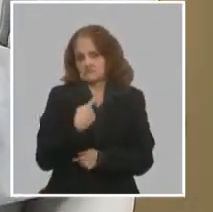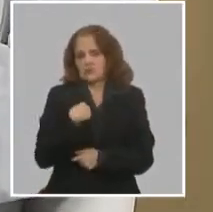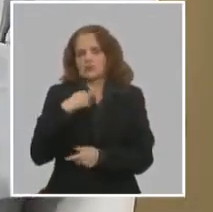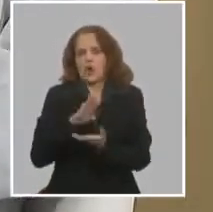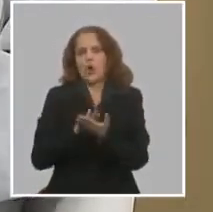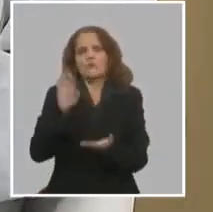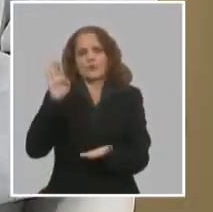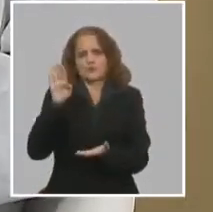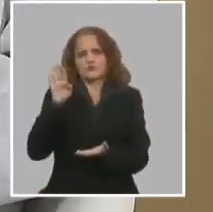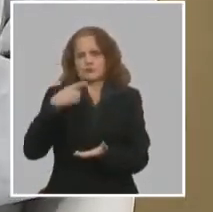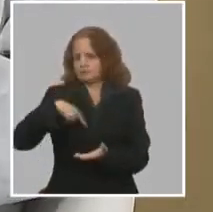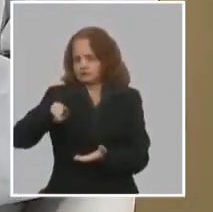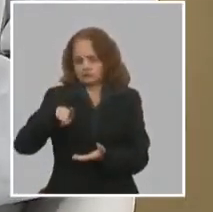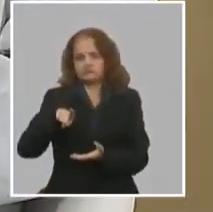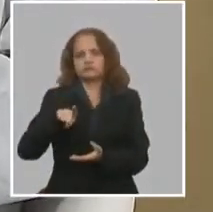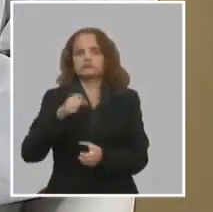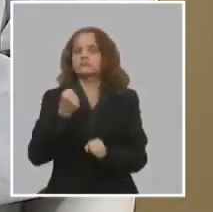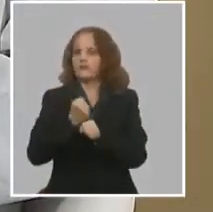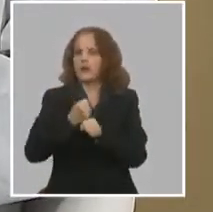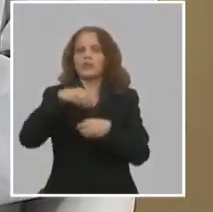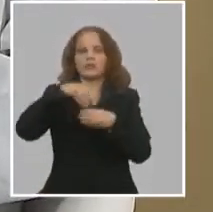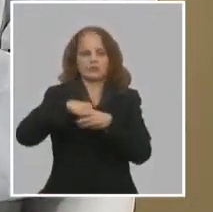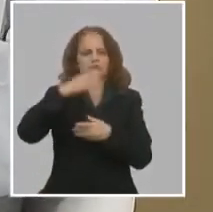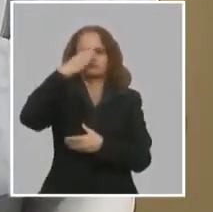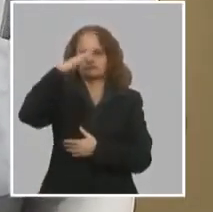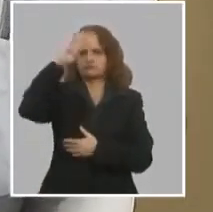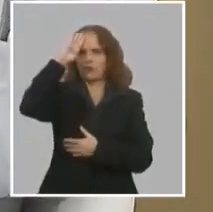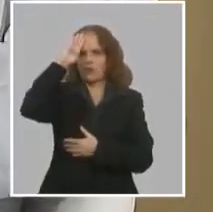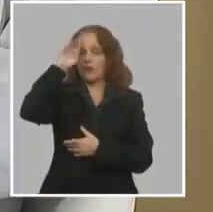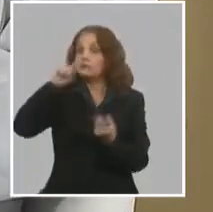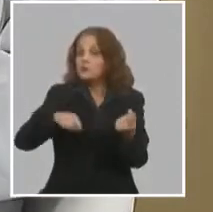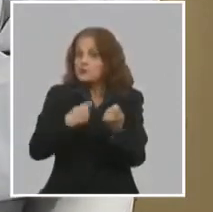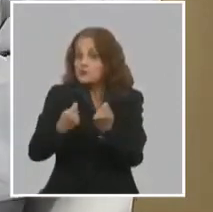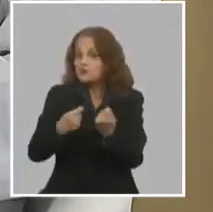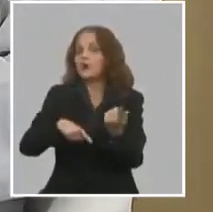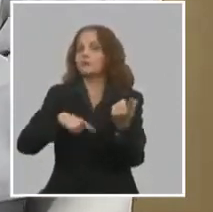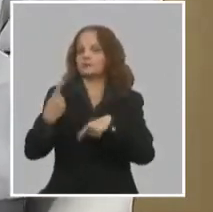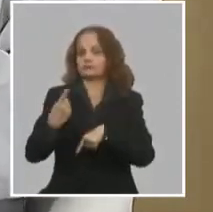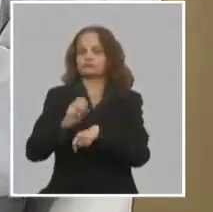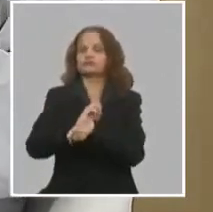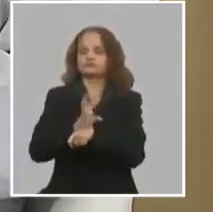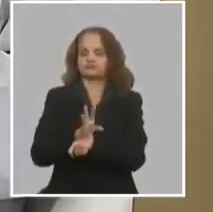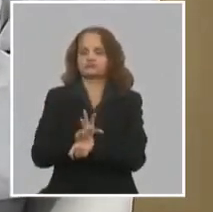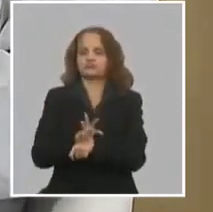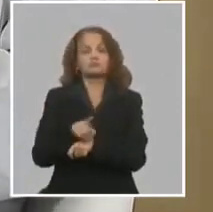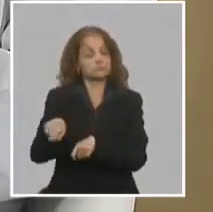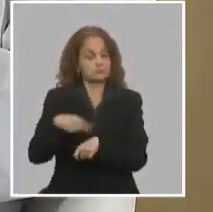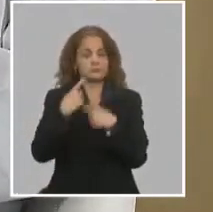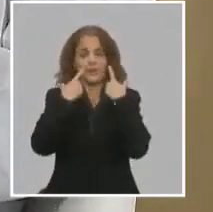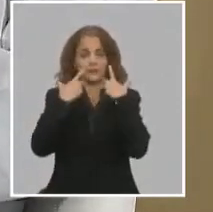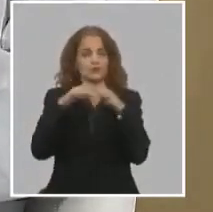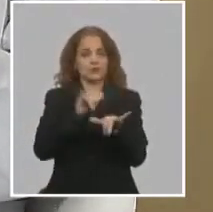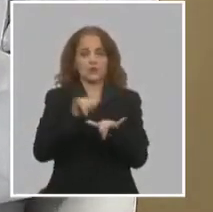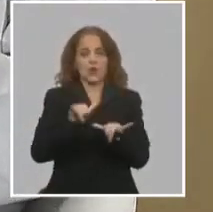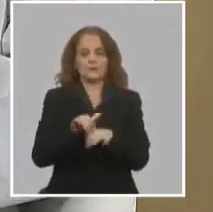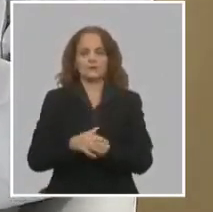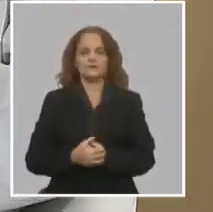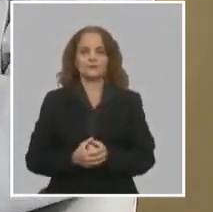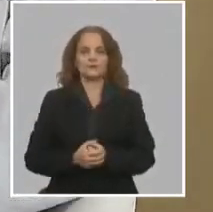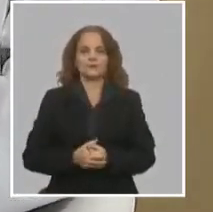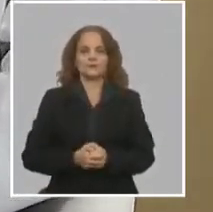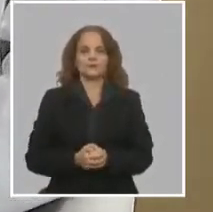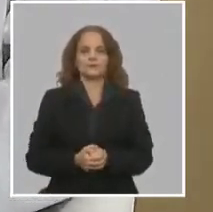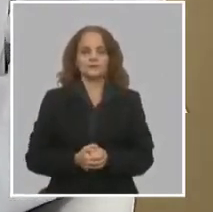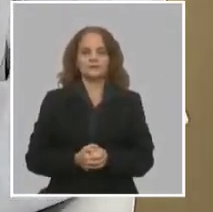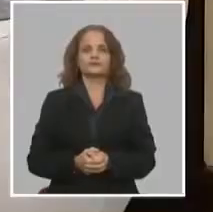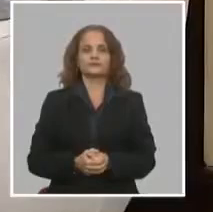dar nuestro modesto aporte también acá en el combate contra la COVID en Cuba, que yo creo que es muy importante por el compromiso que tenemos. Si